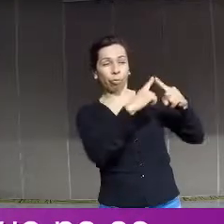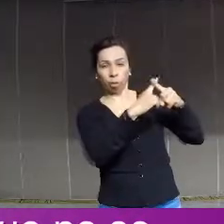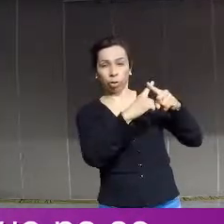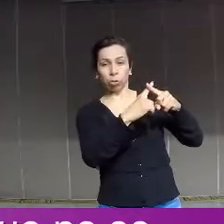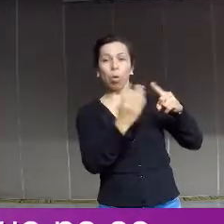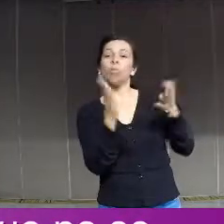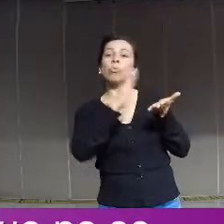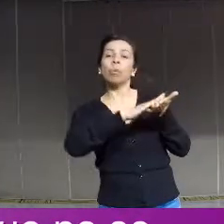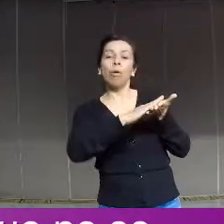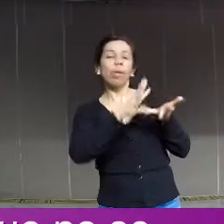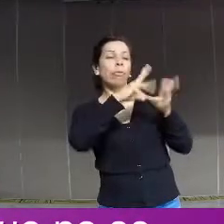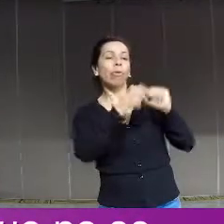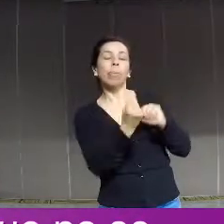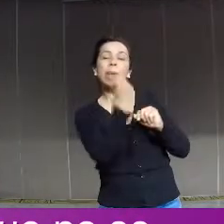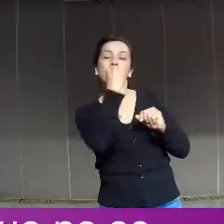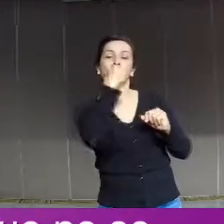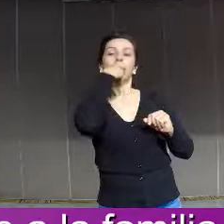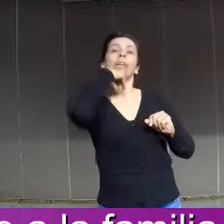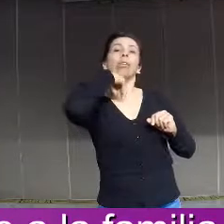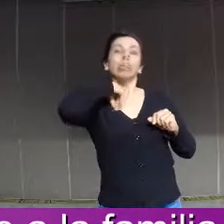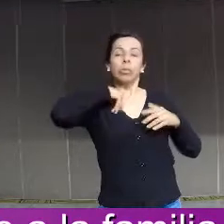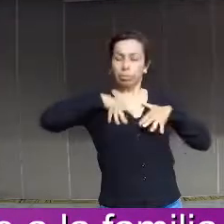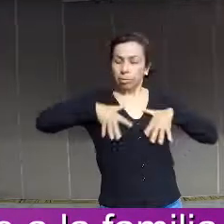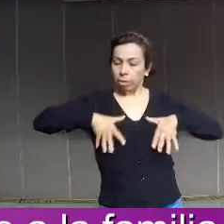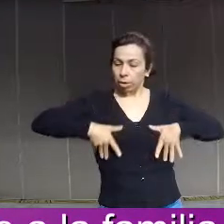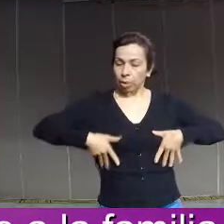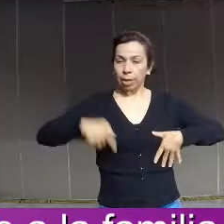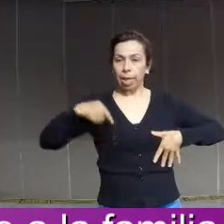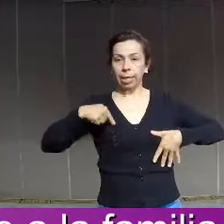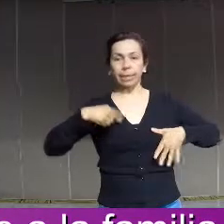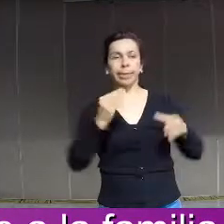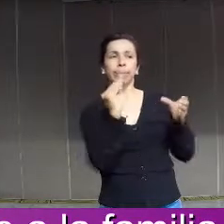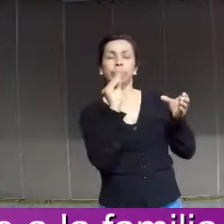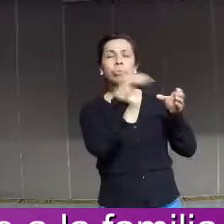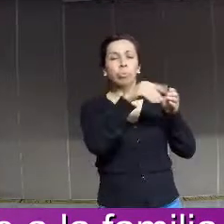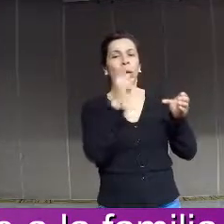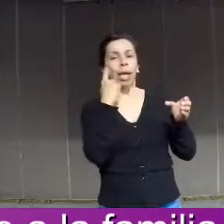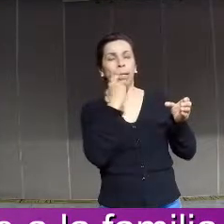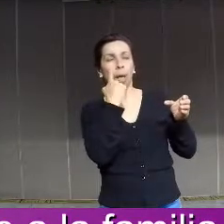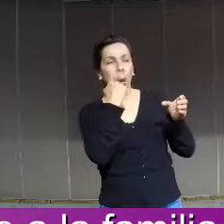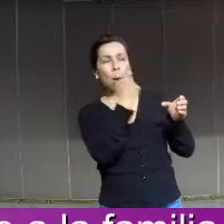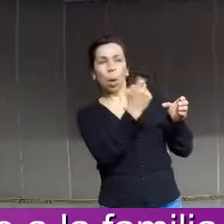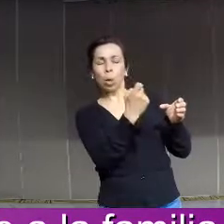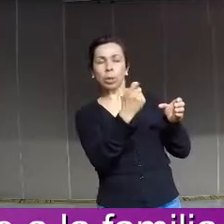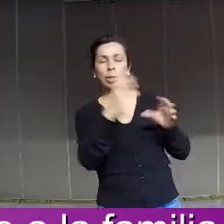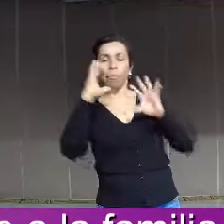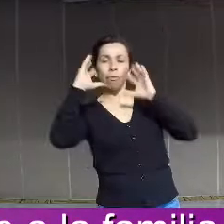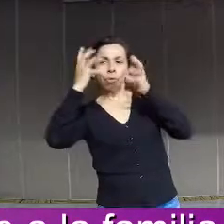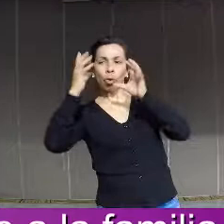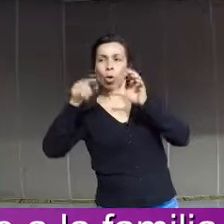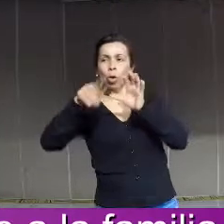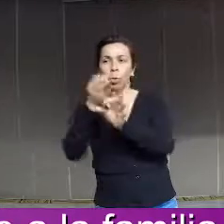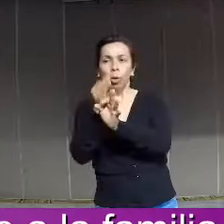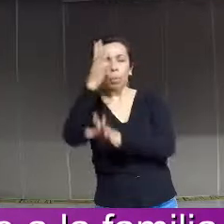quédese tranquila que no se aspiró, hay una pequeña penetración. Ojo, el fonoaudiólogo tiene que poder explicarle